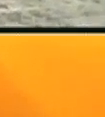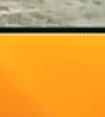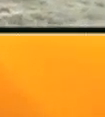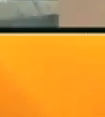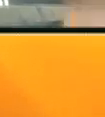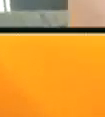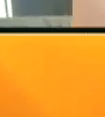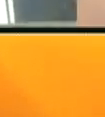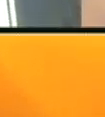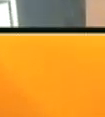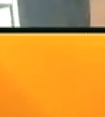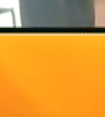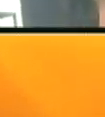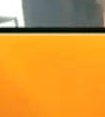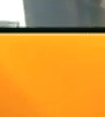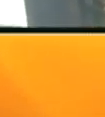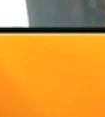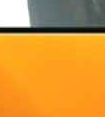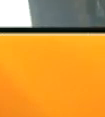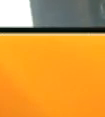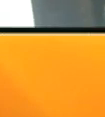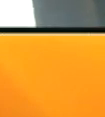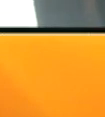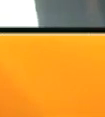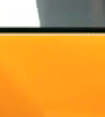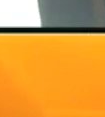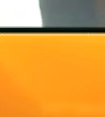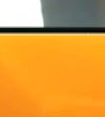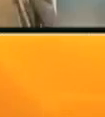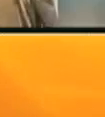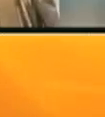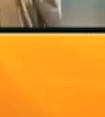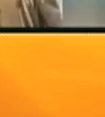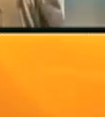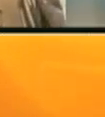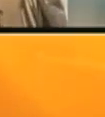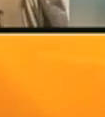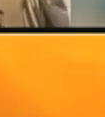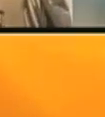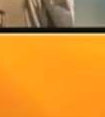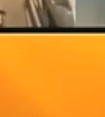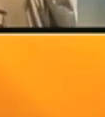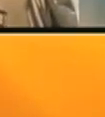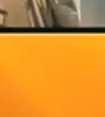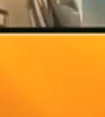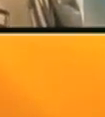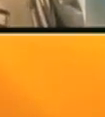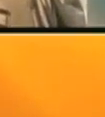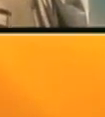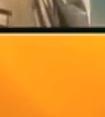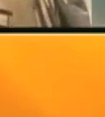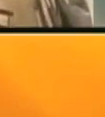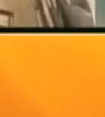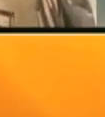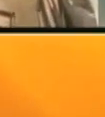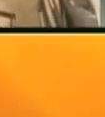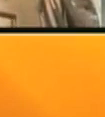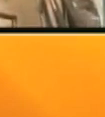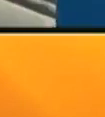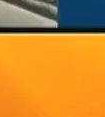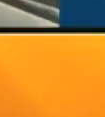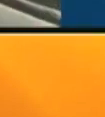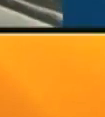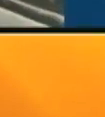la administración de la empresa para una destrucción total de la empresa. Una